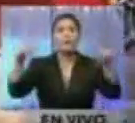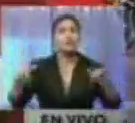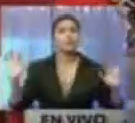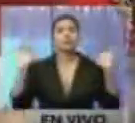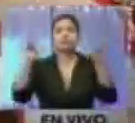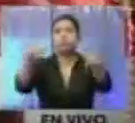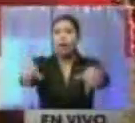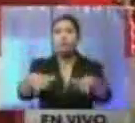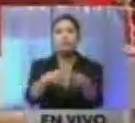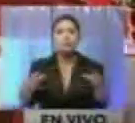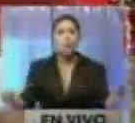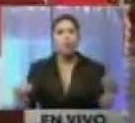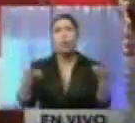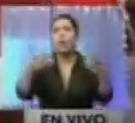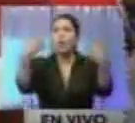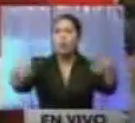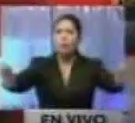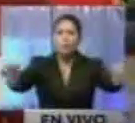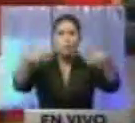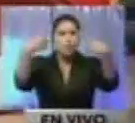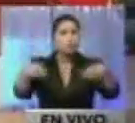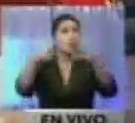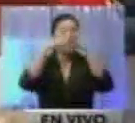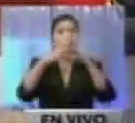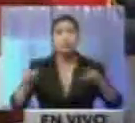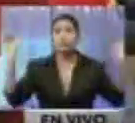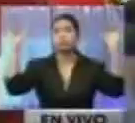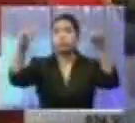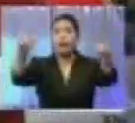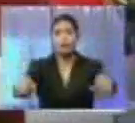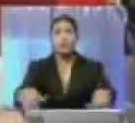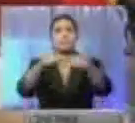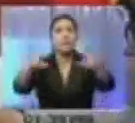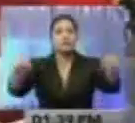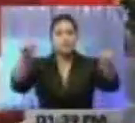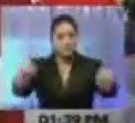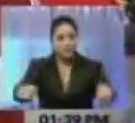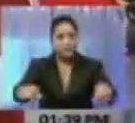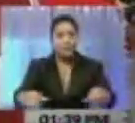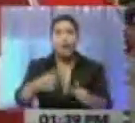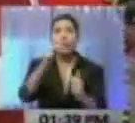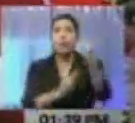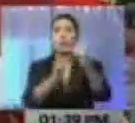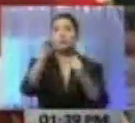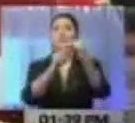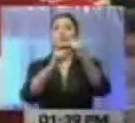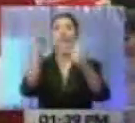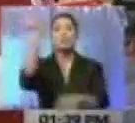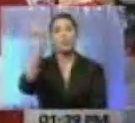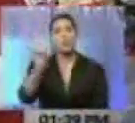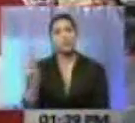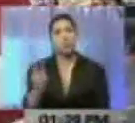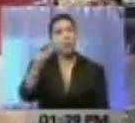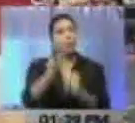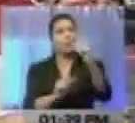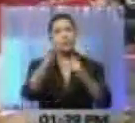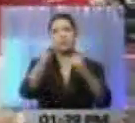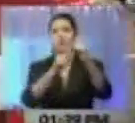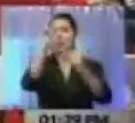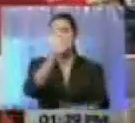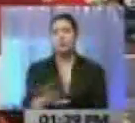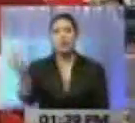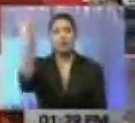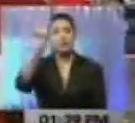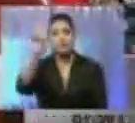jóvenes alternativos, los músicos. Todos están convocados para que sigamos nosotros construyendo nuestra Venezuela, construyendo nuestro país. Por